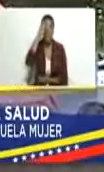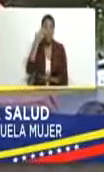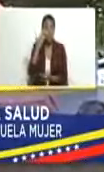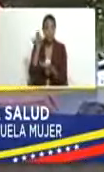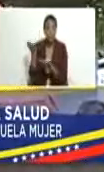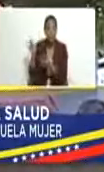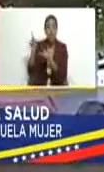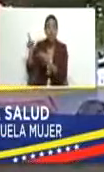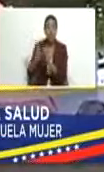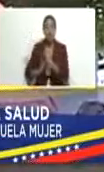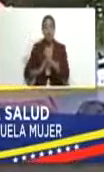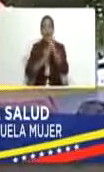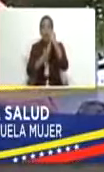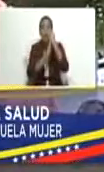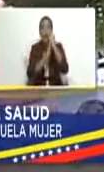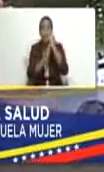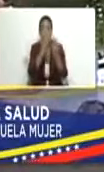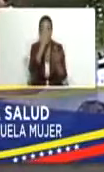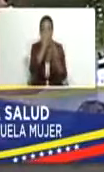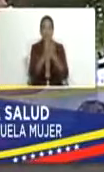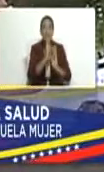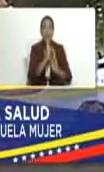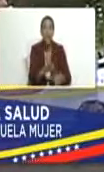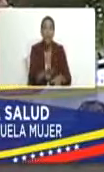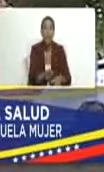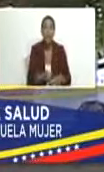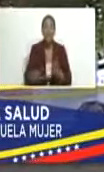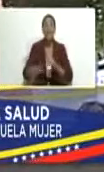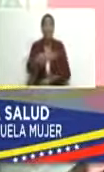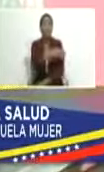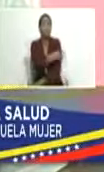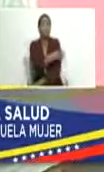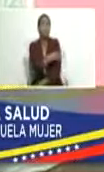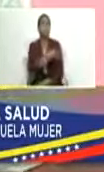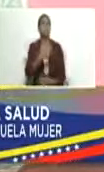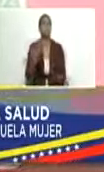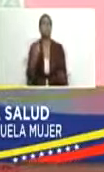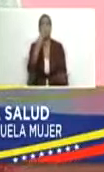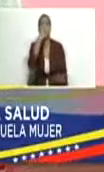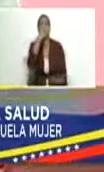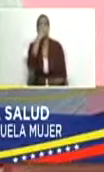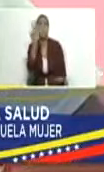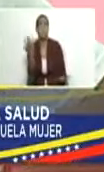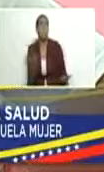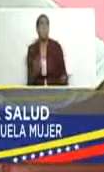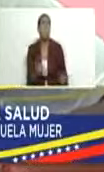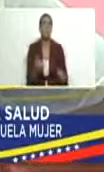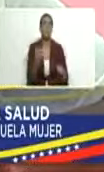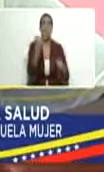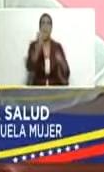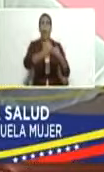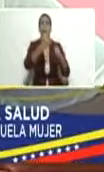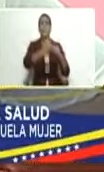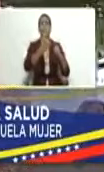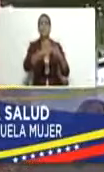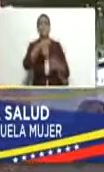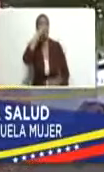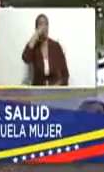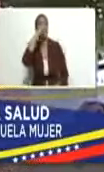República. ¿Y qué dijo la derecha de los apellidos? Salieron a burlarse.